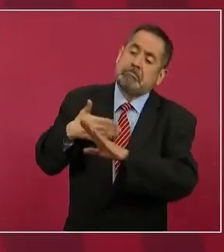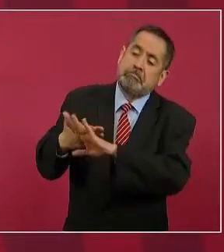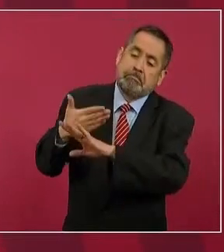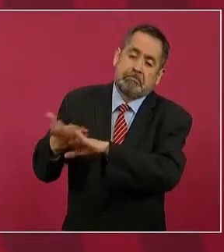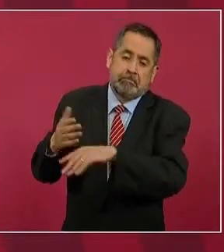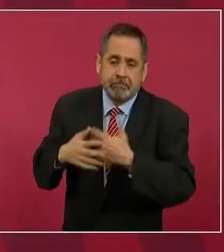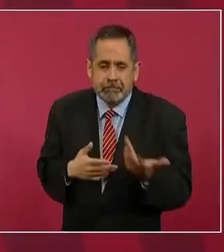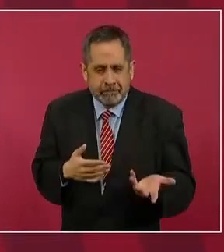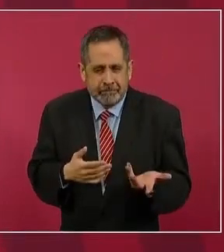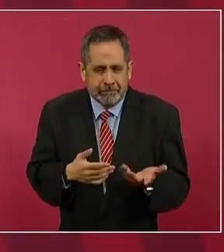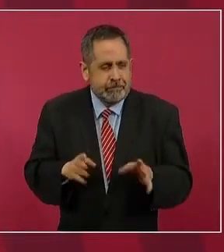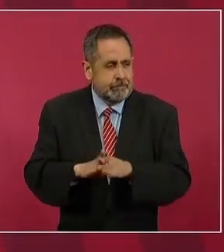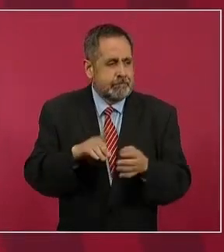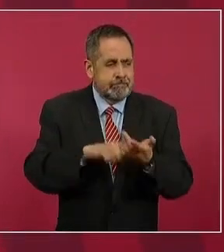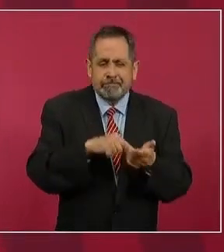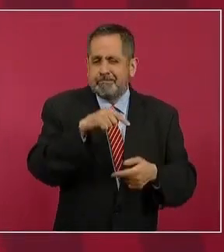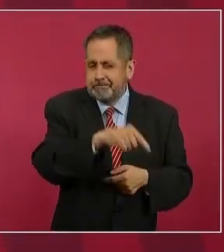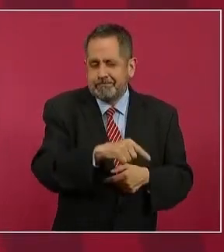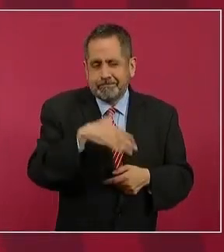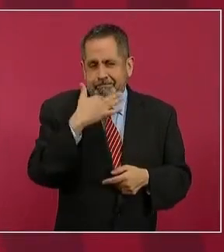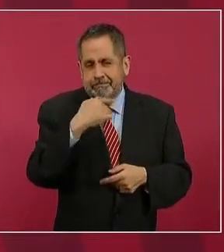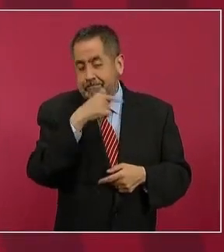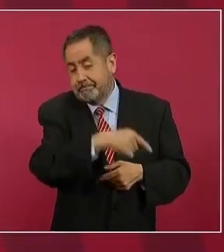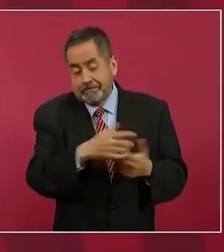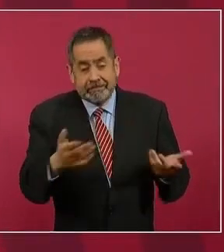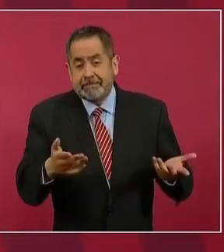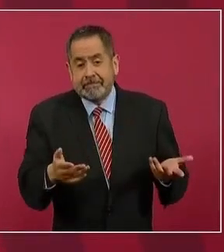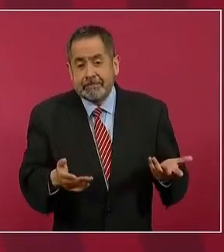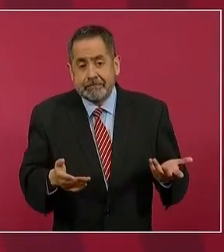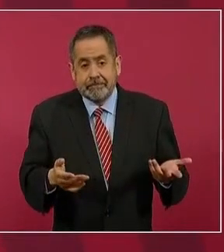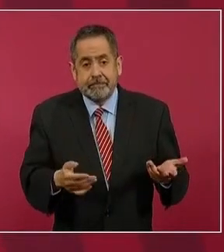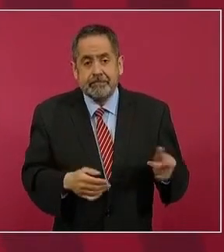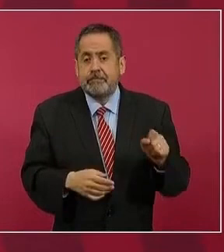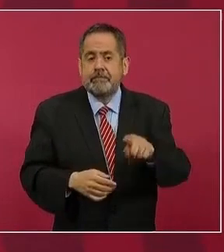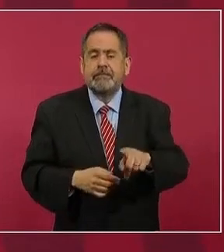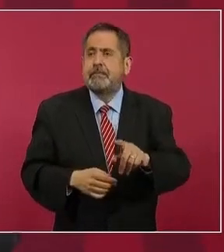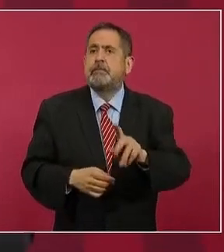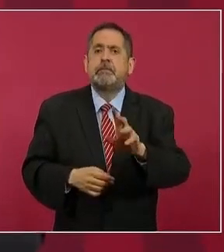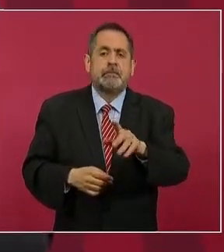acopios de recursos, los de